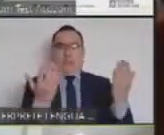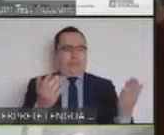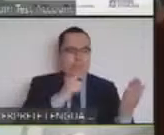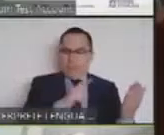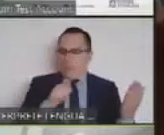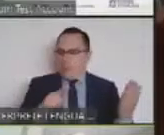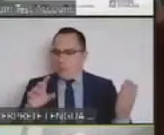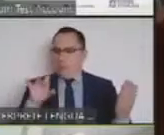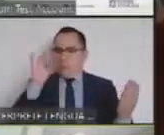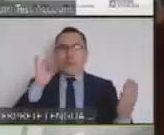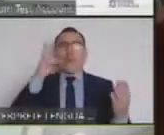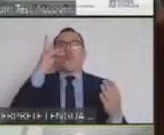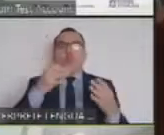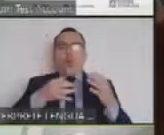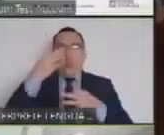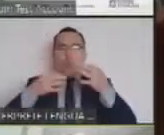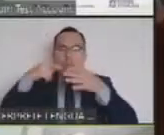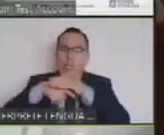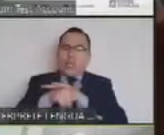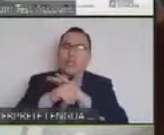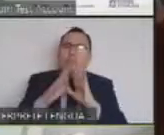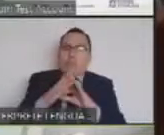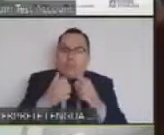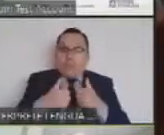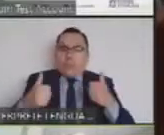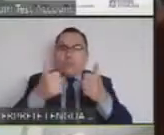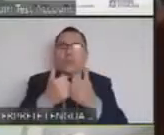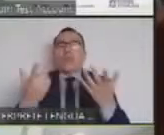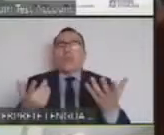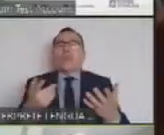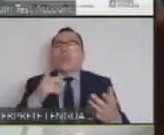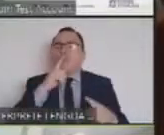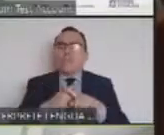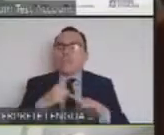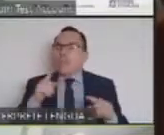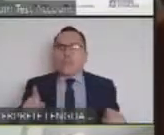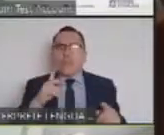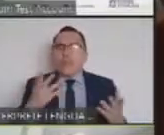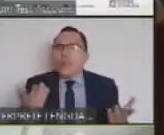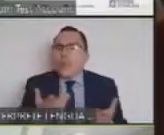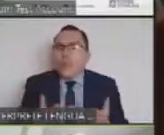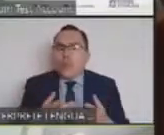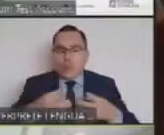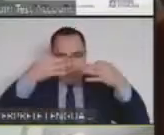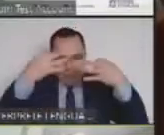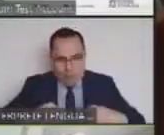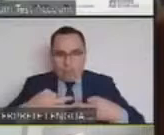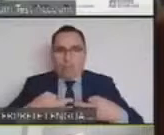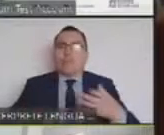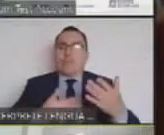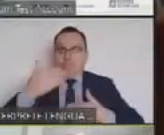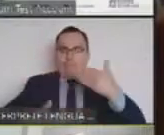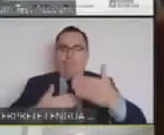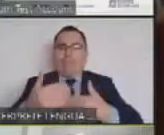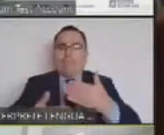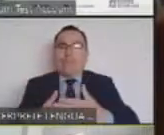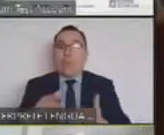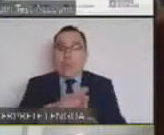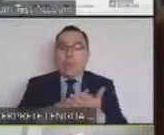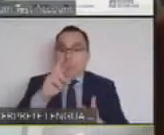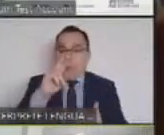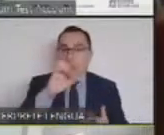autoacordado sobre el sistema de nombramientos en el Poder Judicial, que recoge criterios rectores como